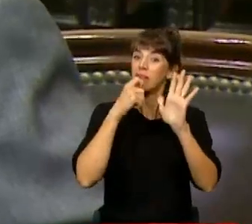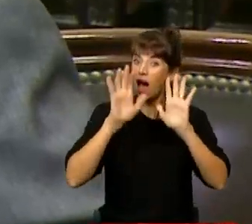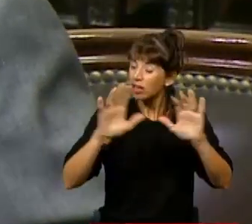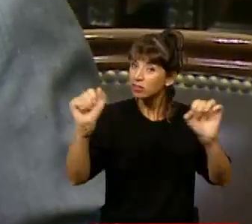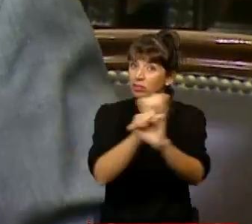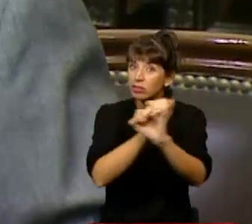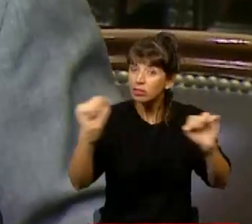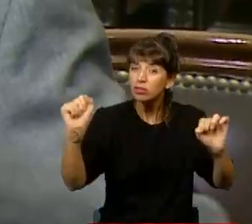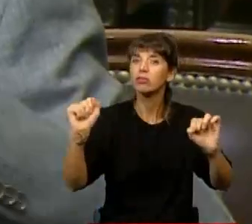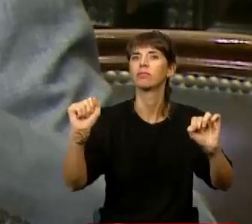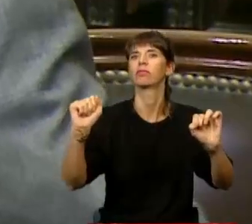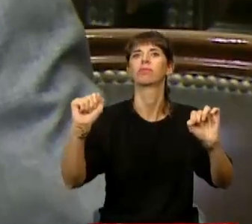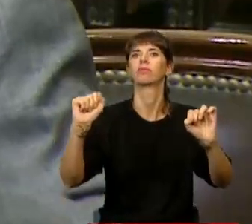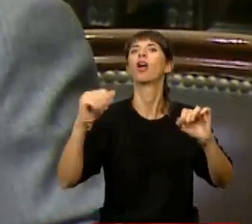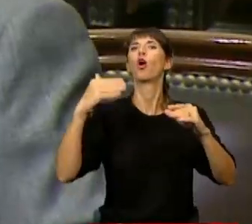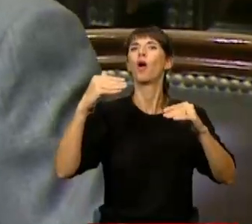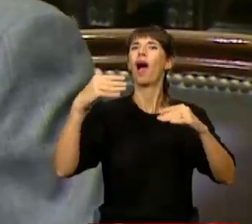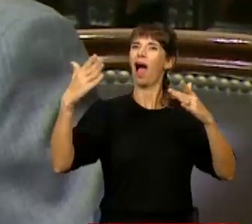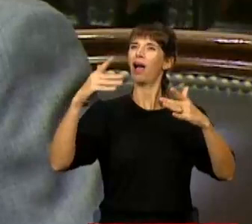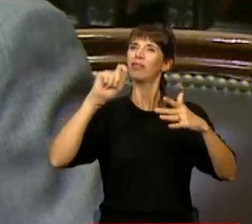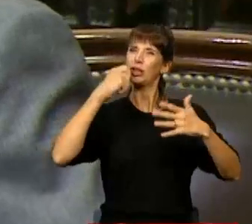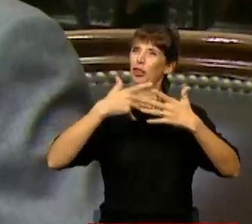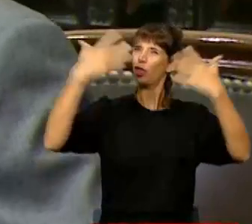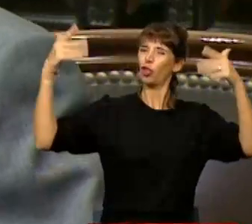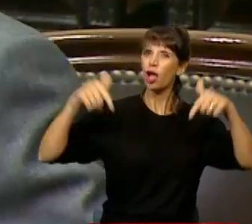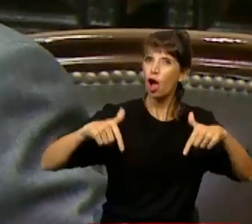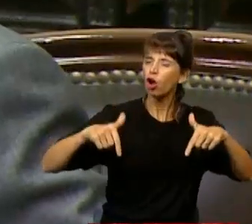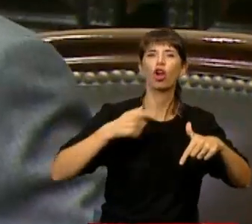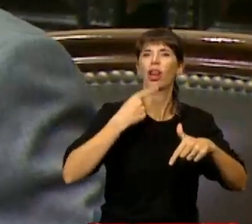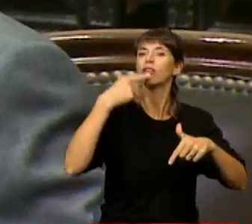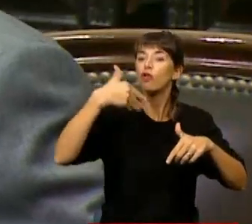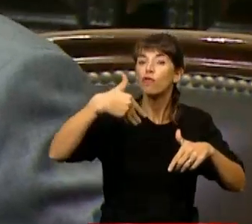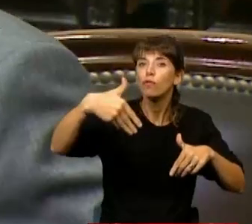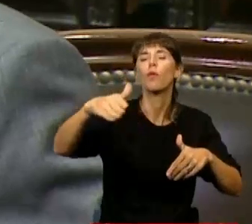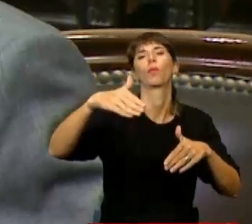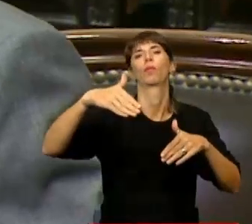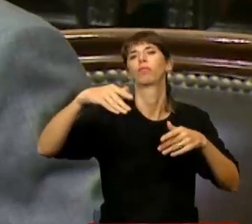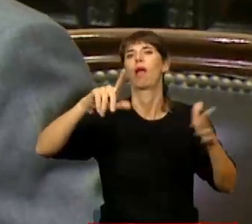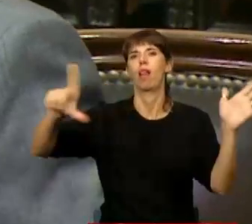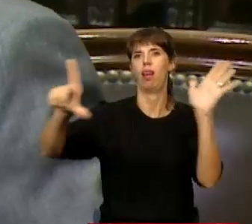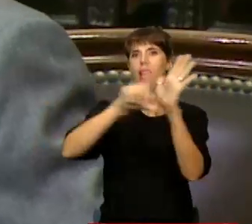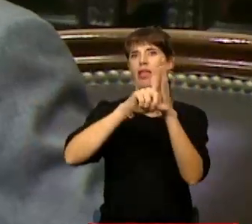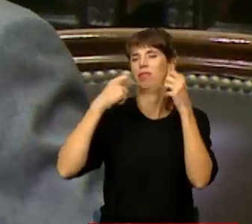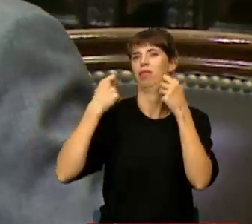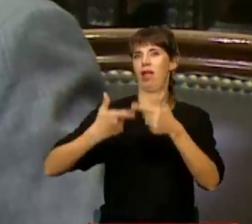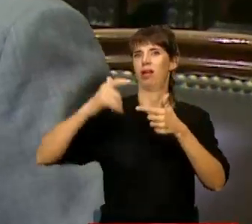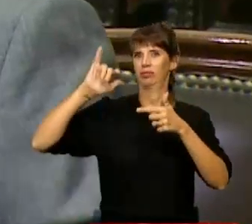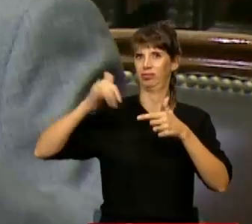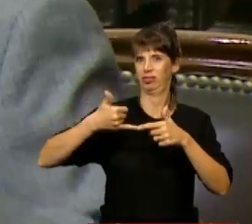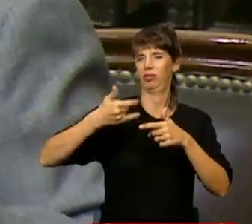está diciendo, no va a ser el gran día, va a ser el día que le empecemos a abrir la puerta a un proceso de legalización y